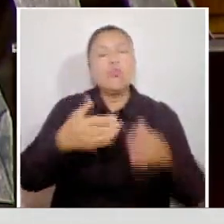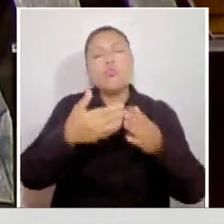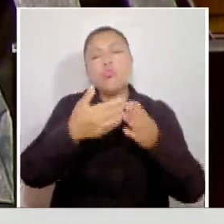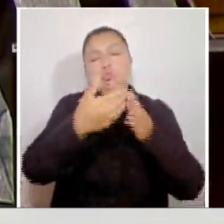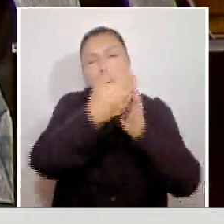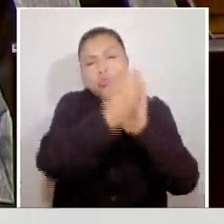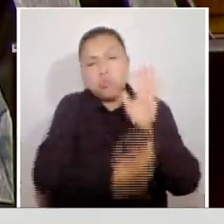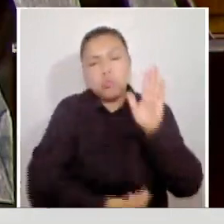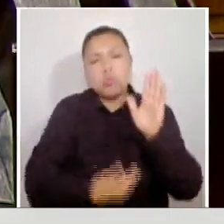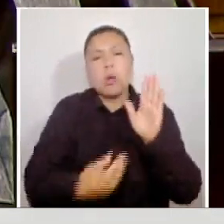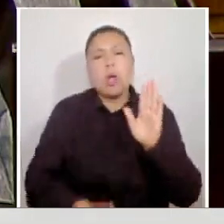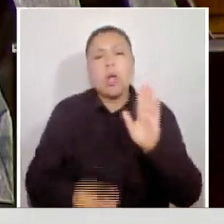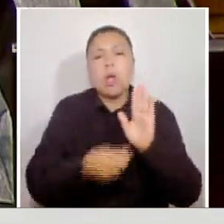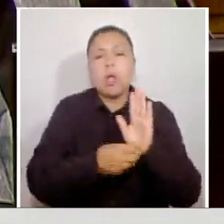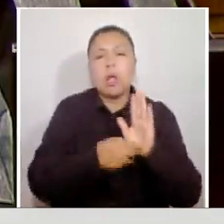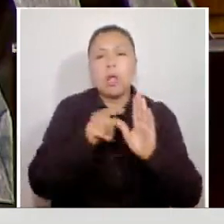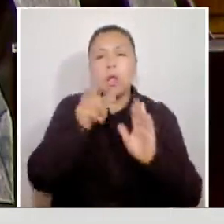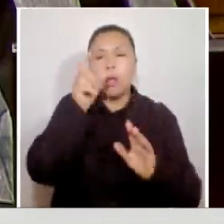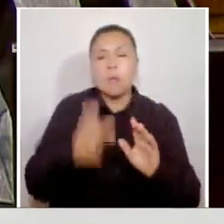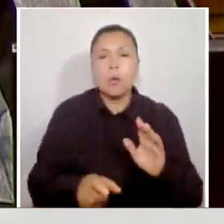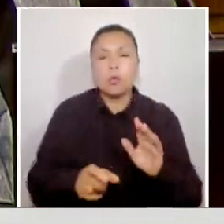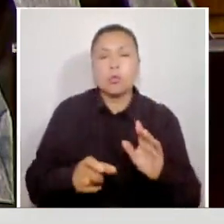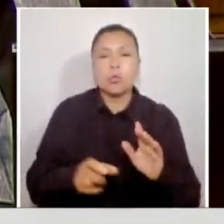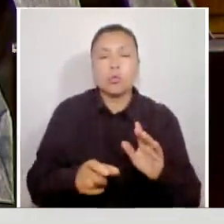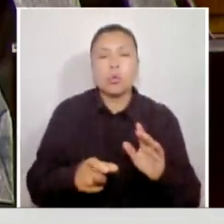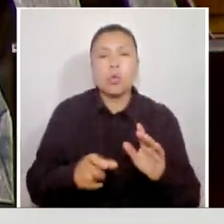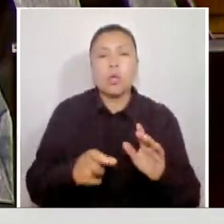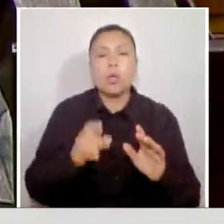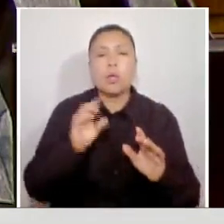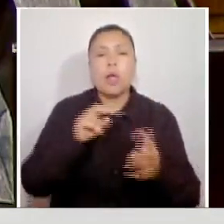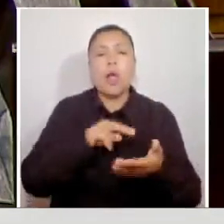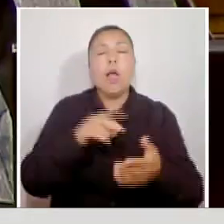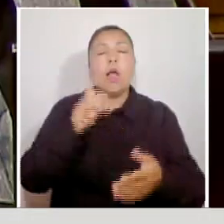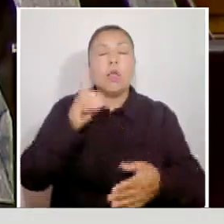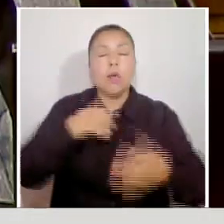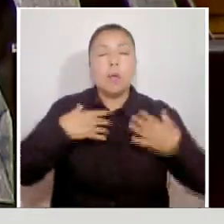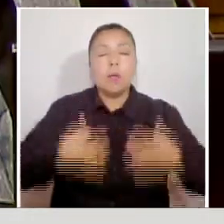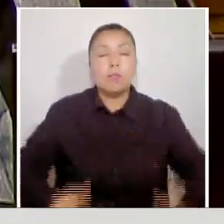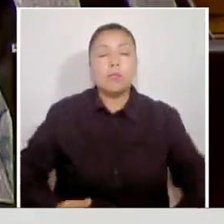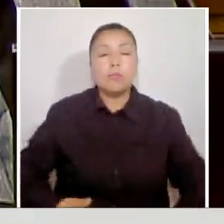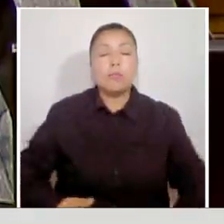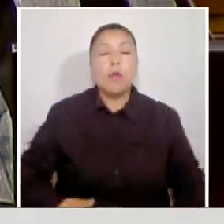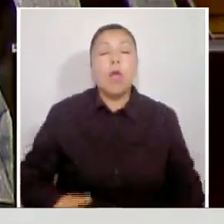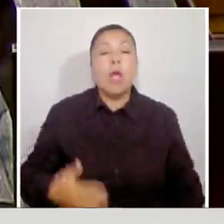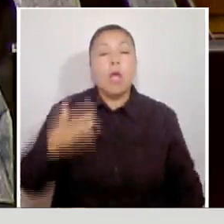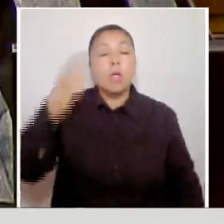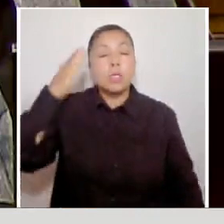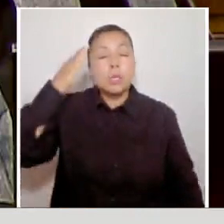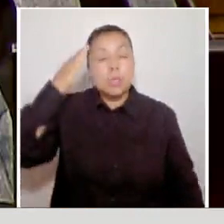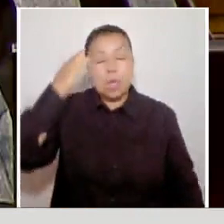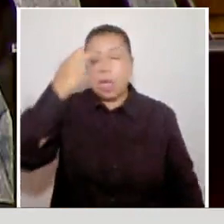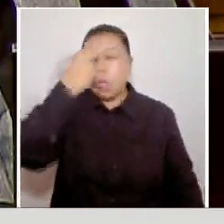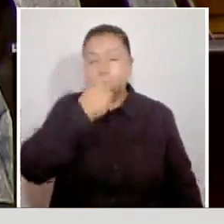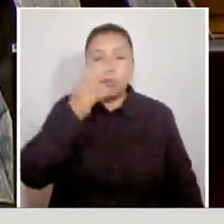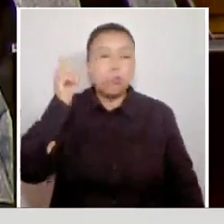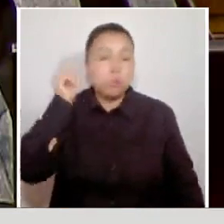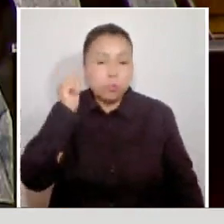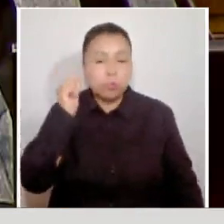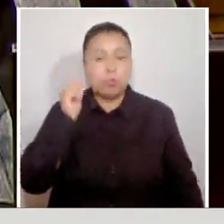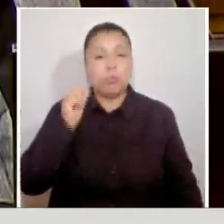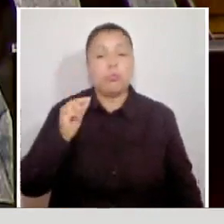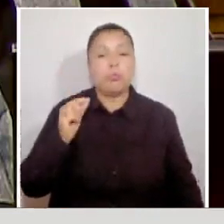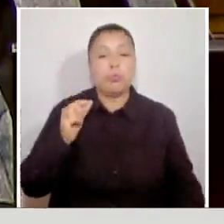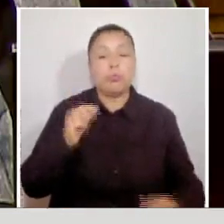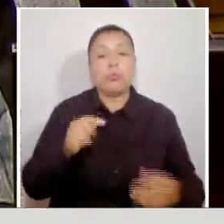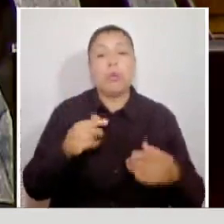incluye en él a personas que sufren de deficiencias físicas mentales y sensoriales por lo tanto resulta indispensable dar una respuesta